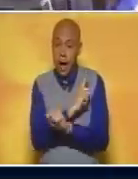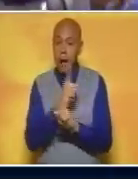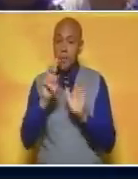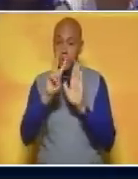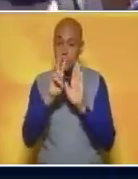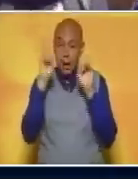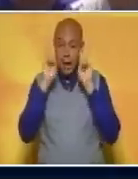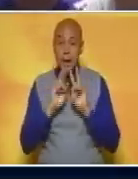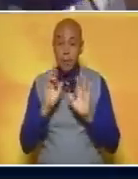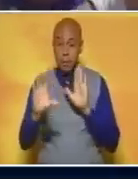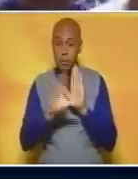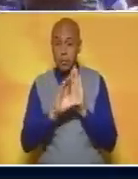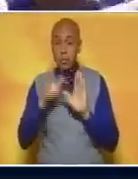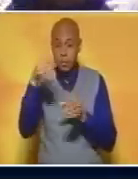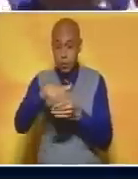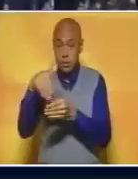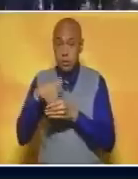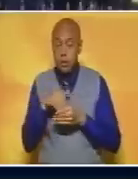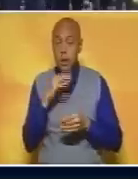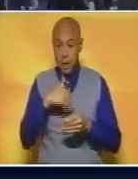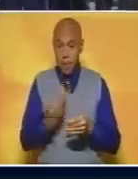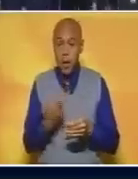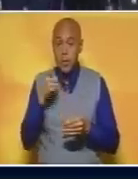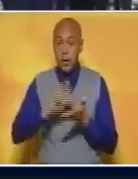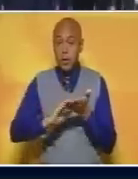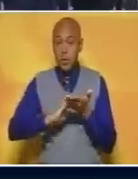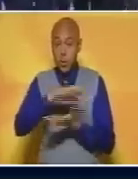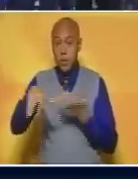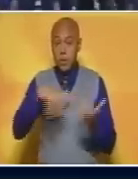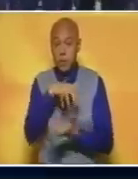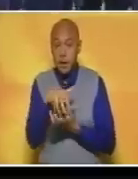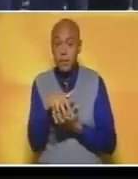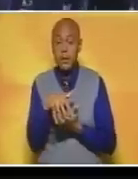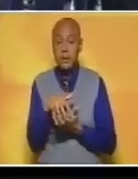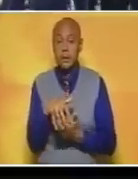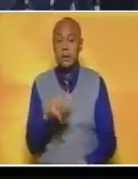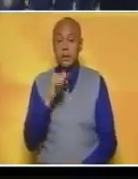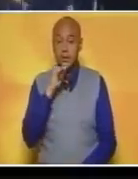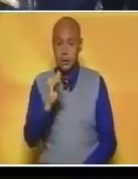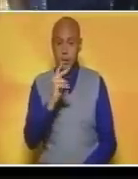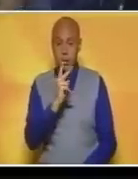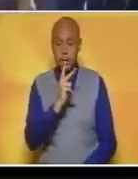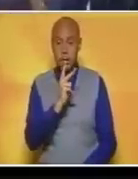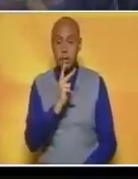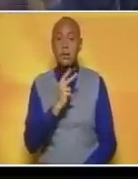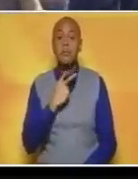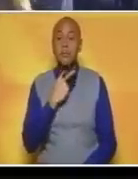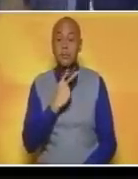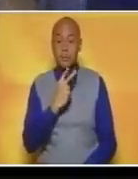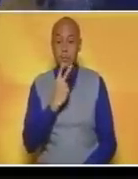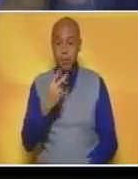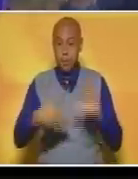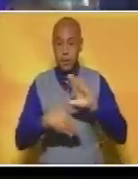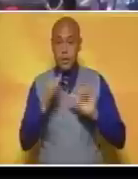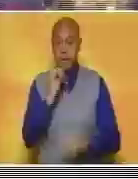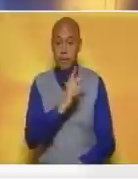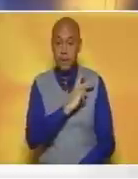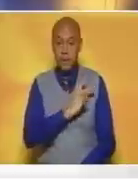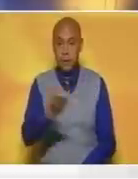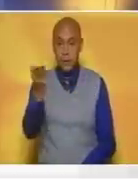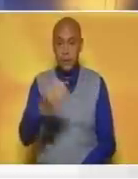transparentes que contribuyan a solucionar el conflicto sociopolítico. Donaldo Hernández, Voz de América, Managua.